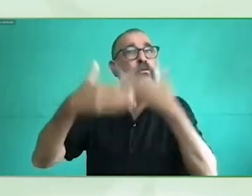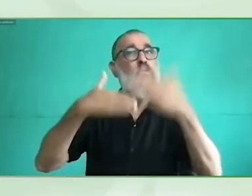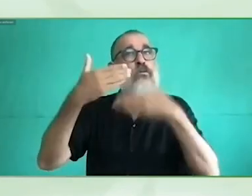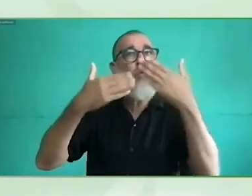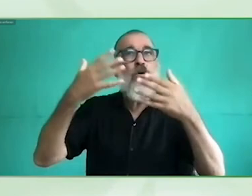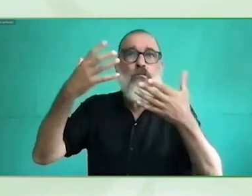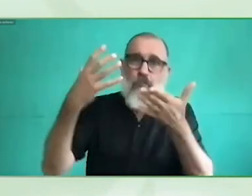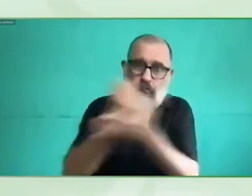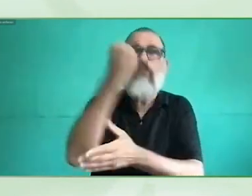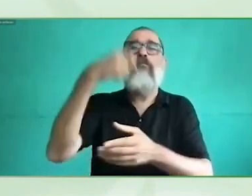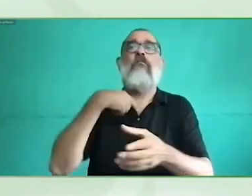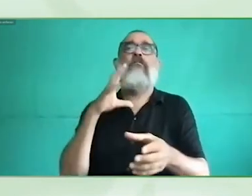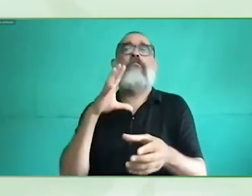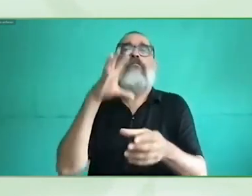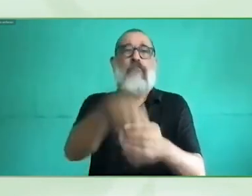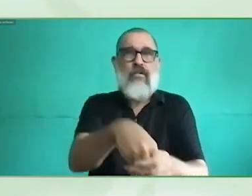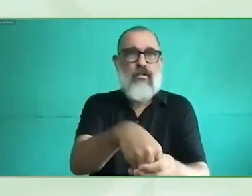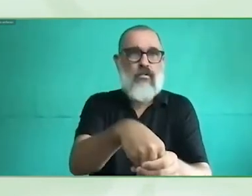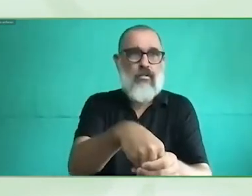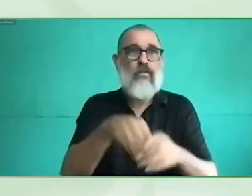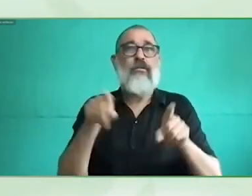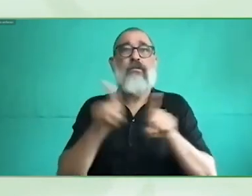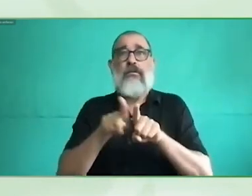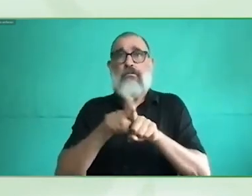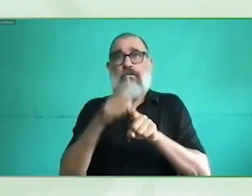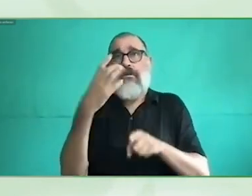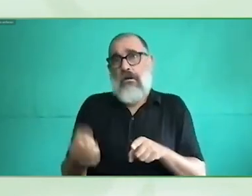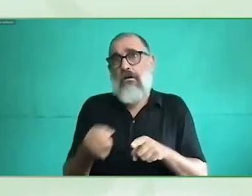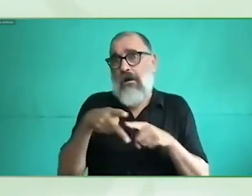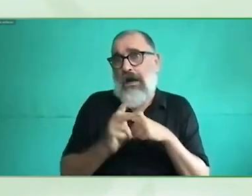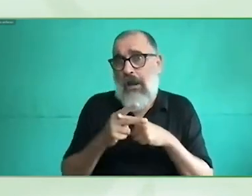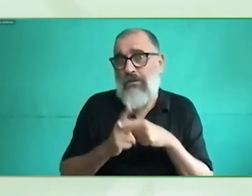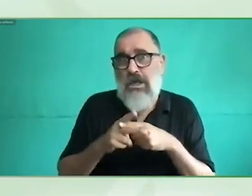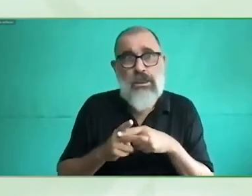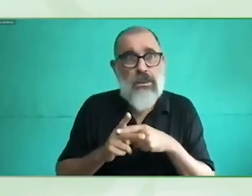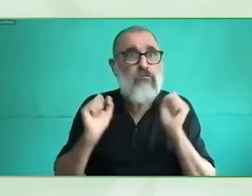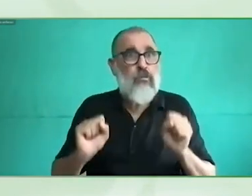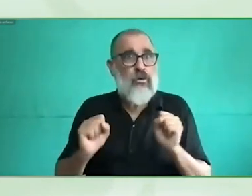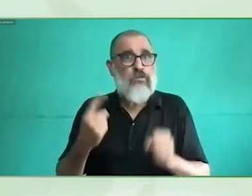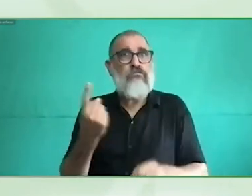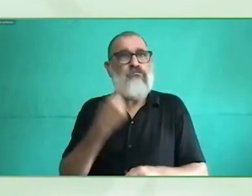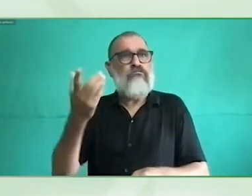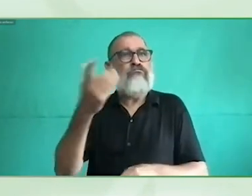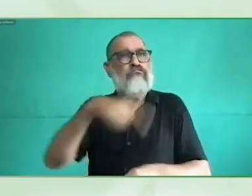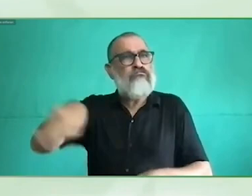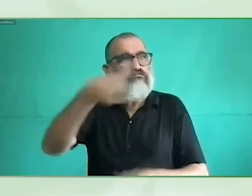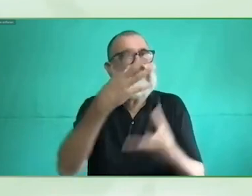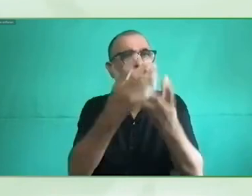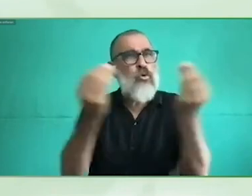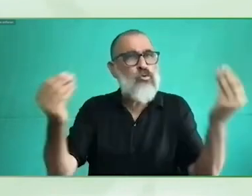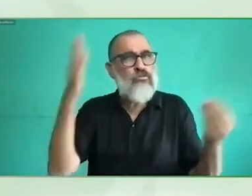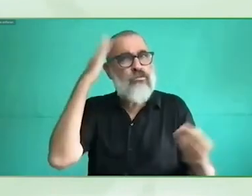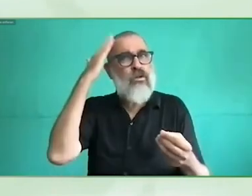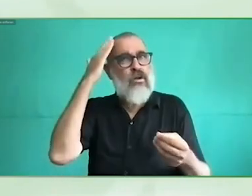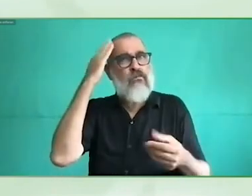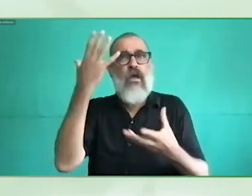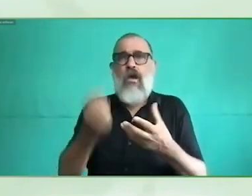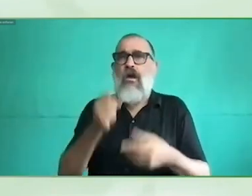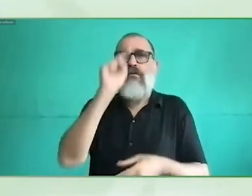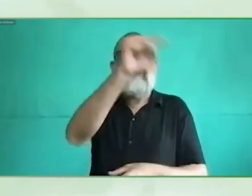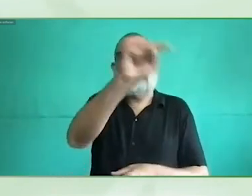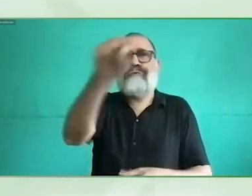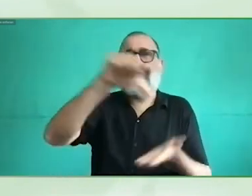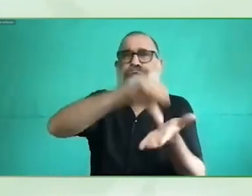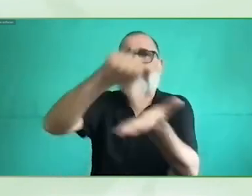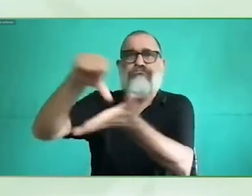Incluso en el deporte y desde el deporte se puede hacer participación política en mi caso lo estoy haciendo